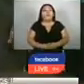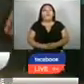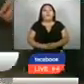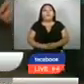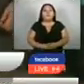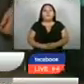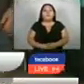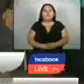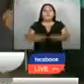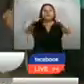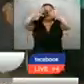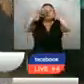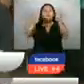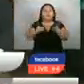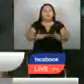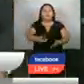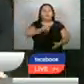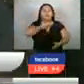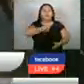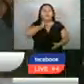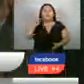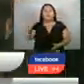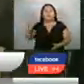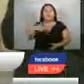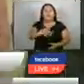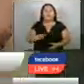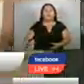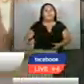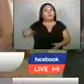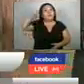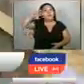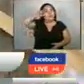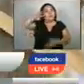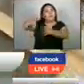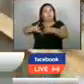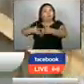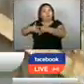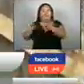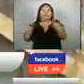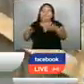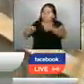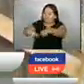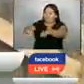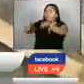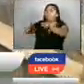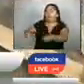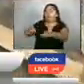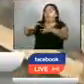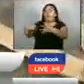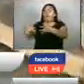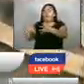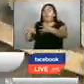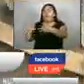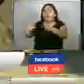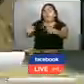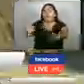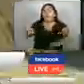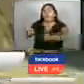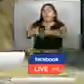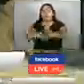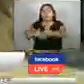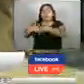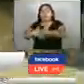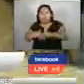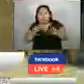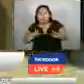En noticias internacionales, el presidente Joe Biden firma dos nuevos decretos que dotan al gobierno estadounidense de